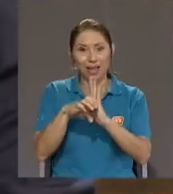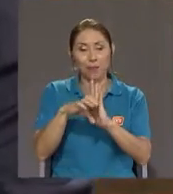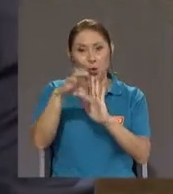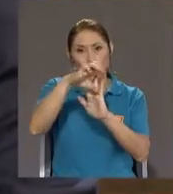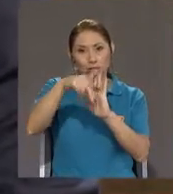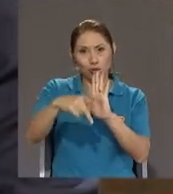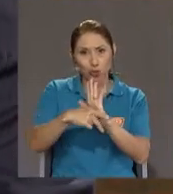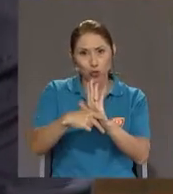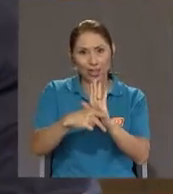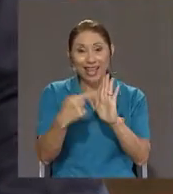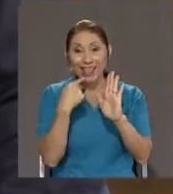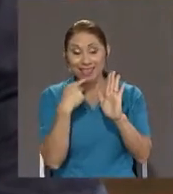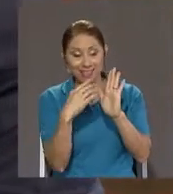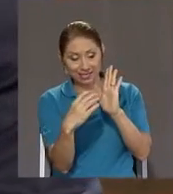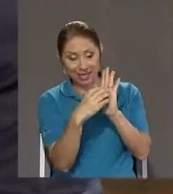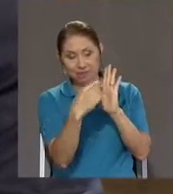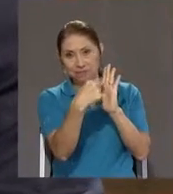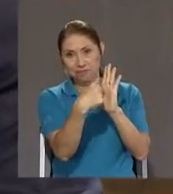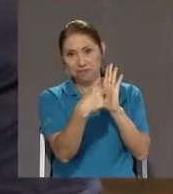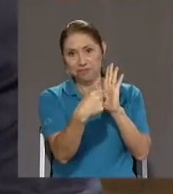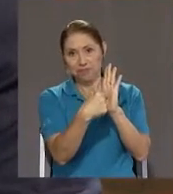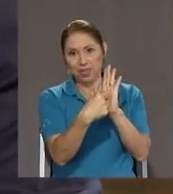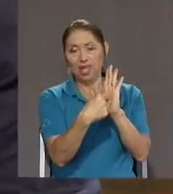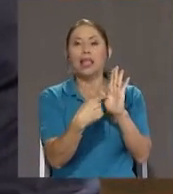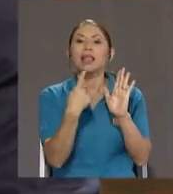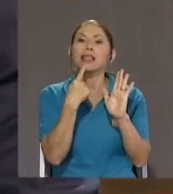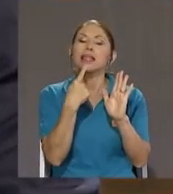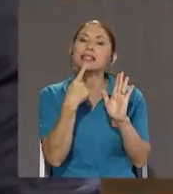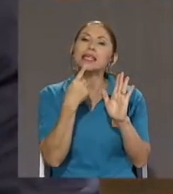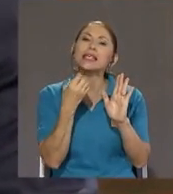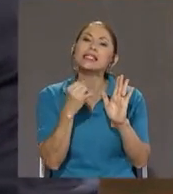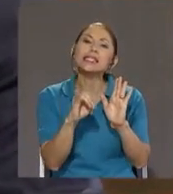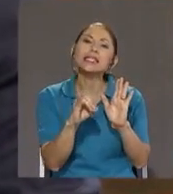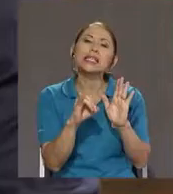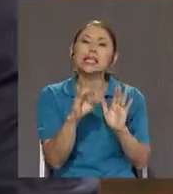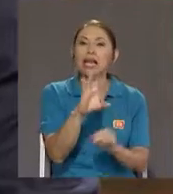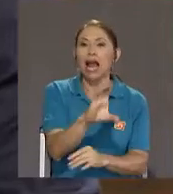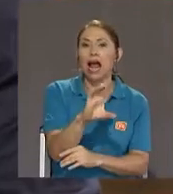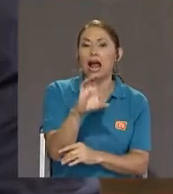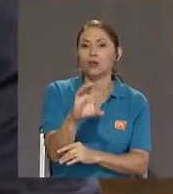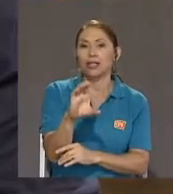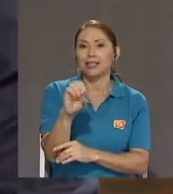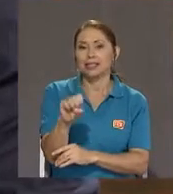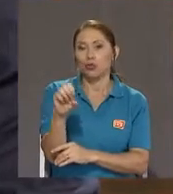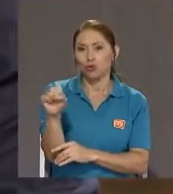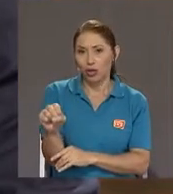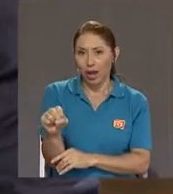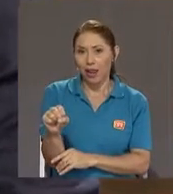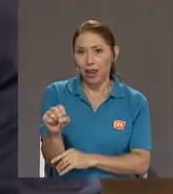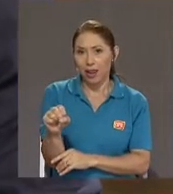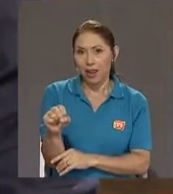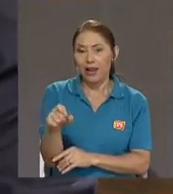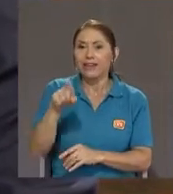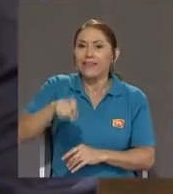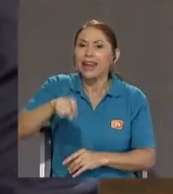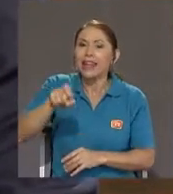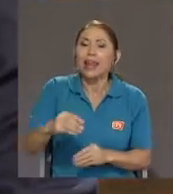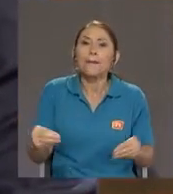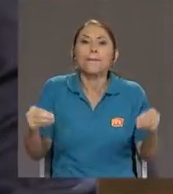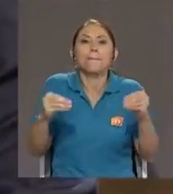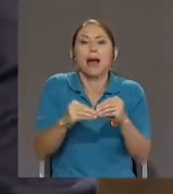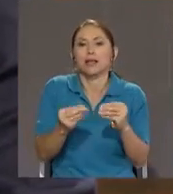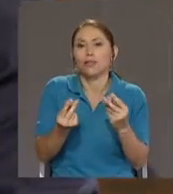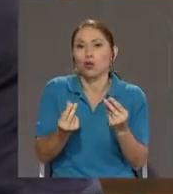Política dice que si la Caja Costarricense del Seguro Social requiere más